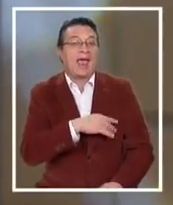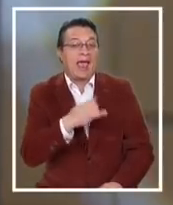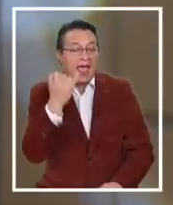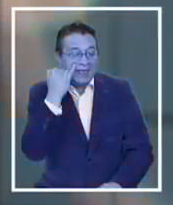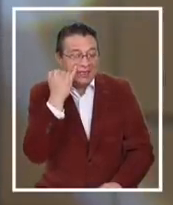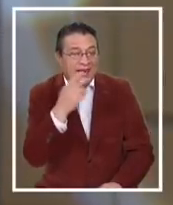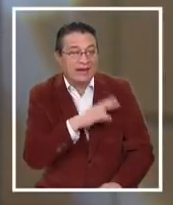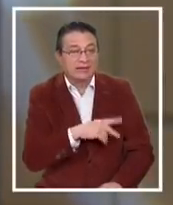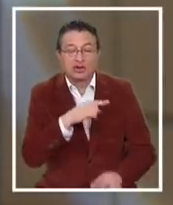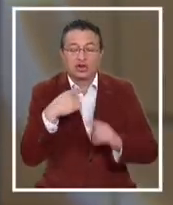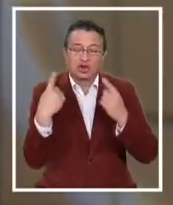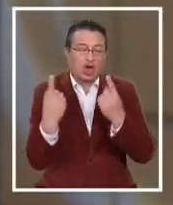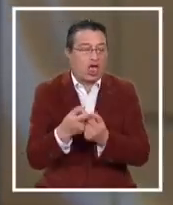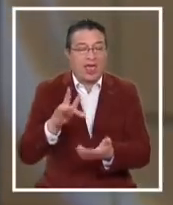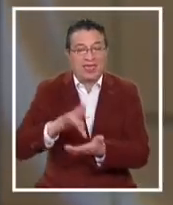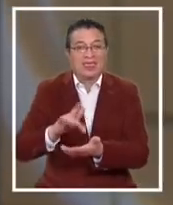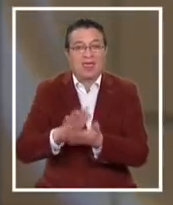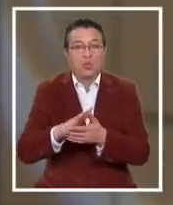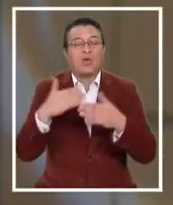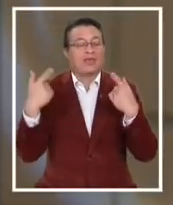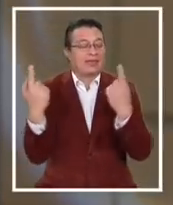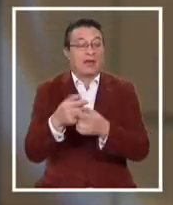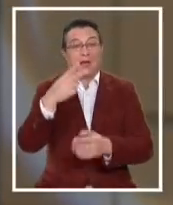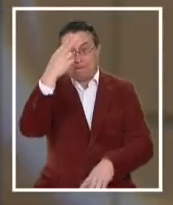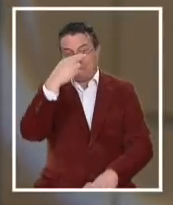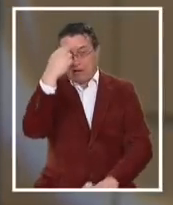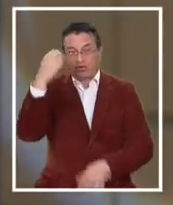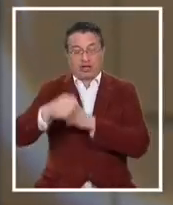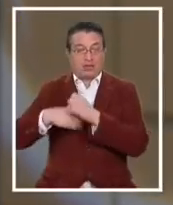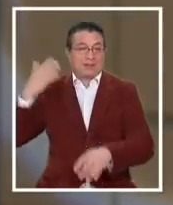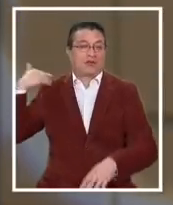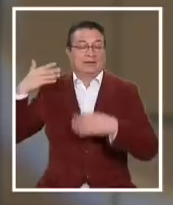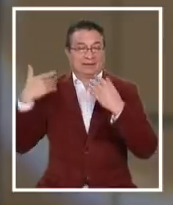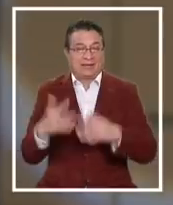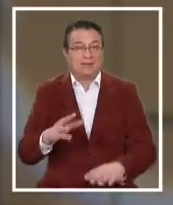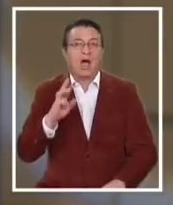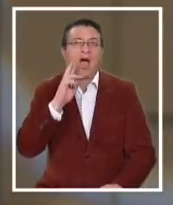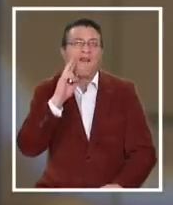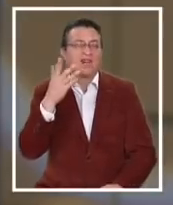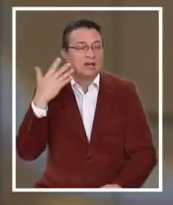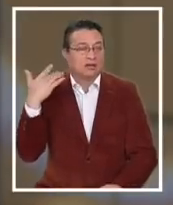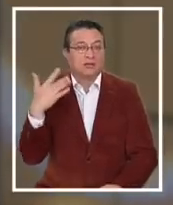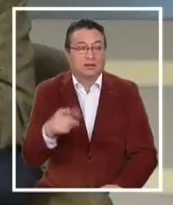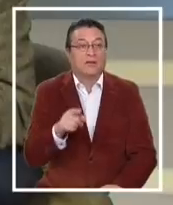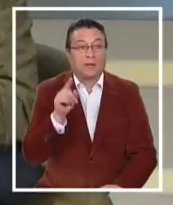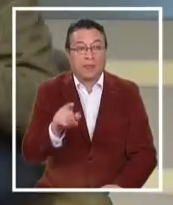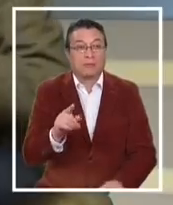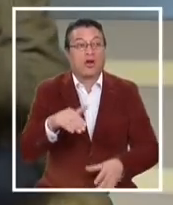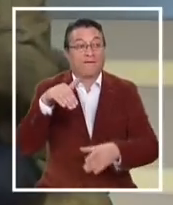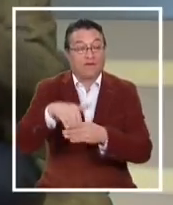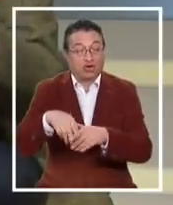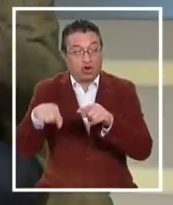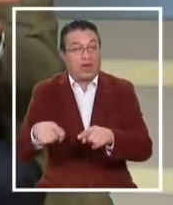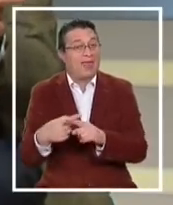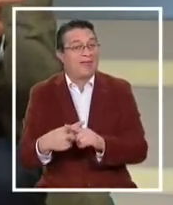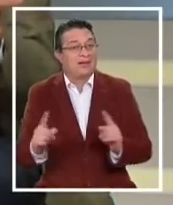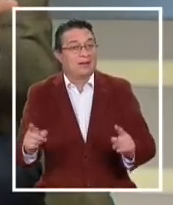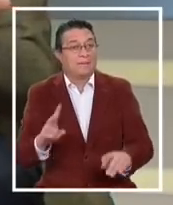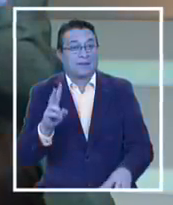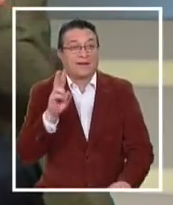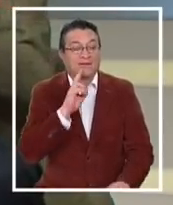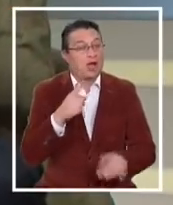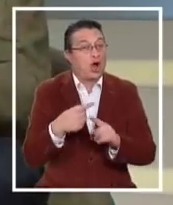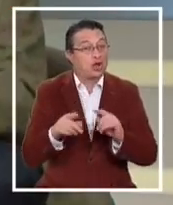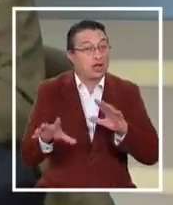las deudas, porque eso fue un proyecto que presentamos desde el Frente Amplio en marzo del año pasado. O en abril del año pasado. Sí, y eso no lo pueden revisar. Pero el viernes se votó